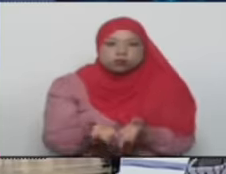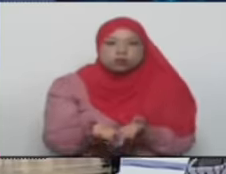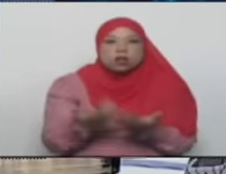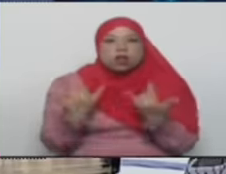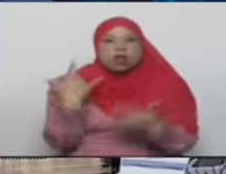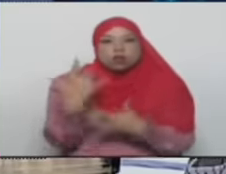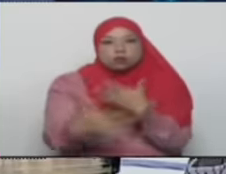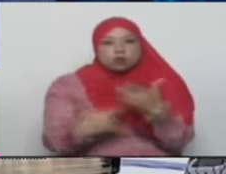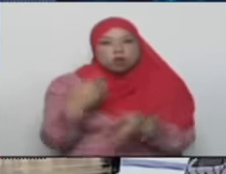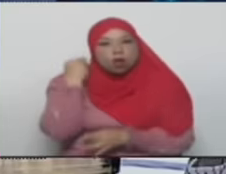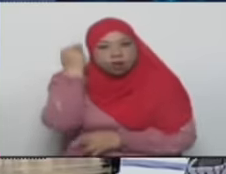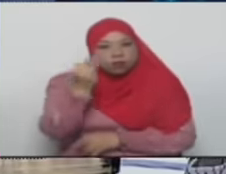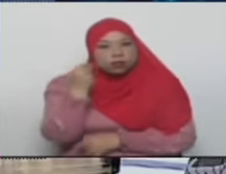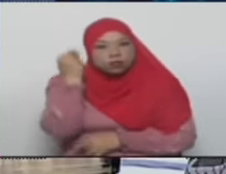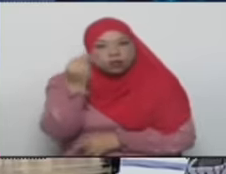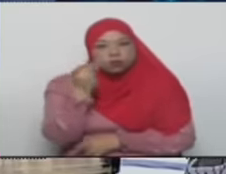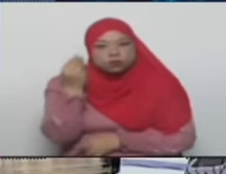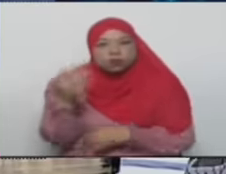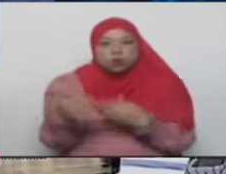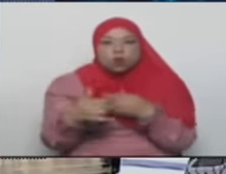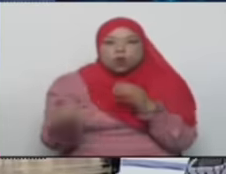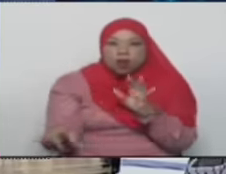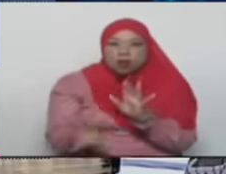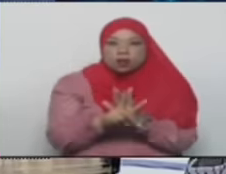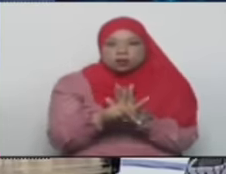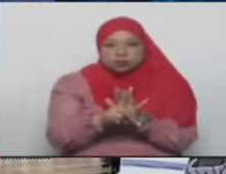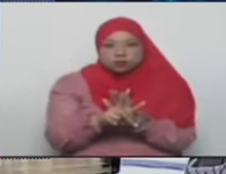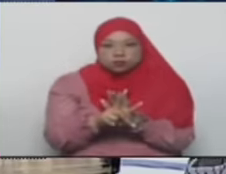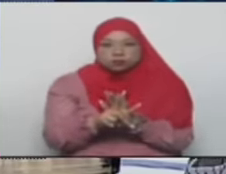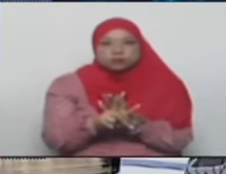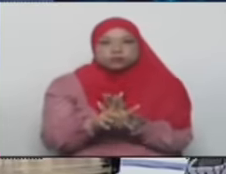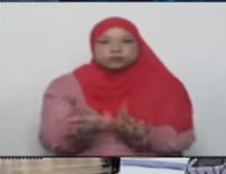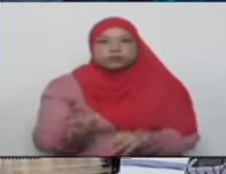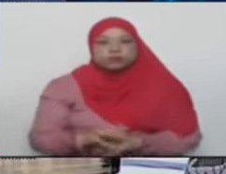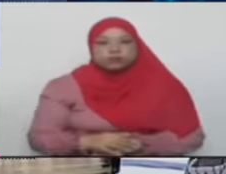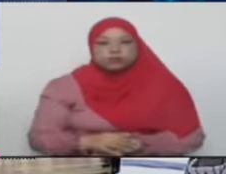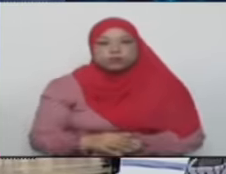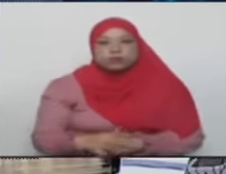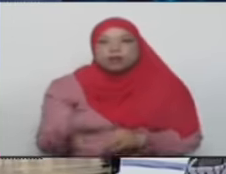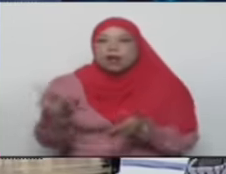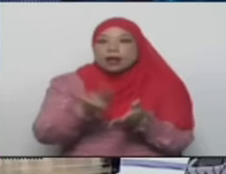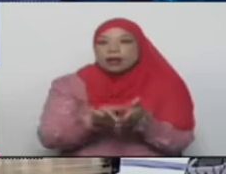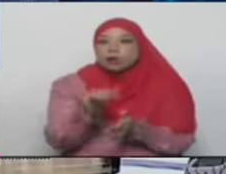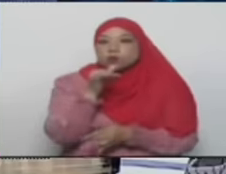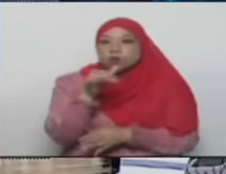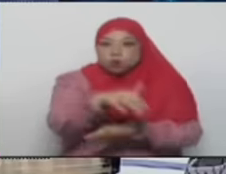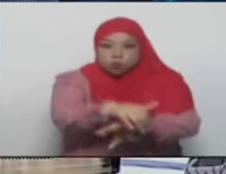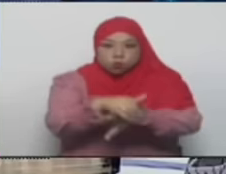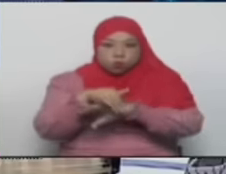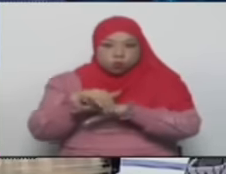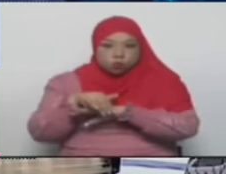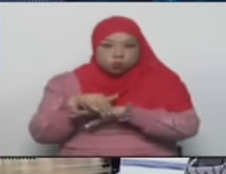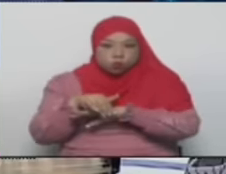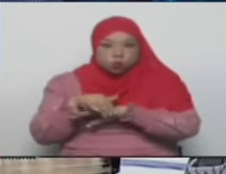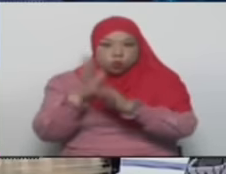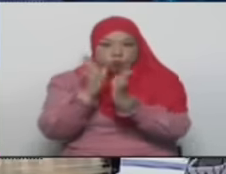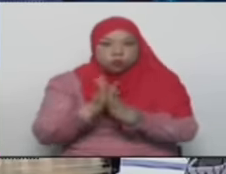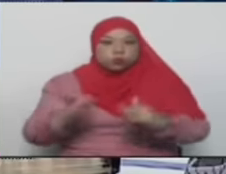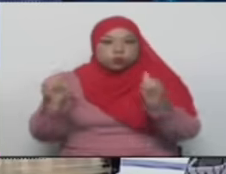está reaccionando contra él con leyes. Ya el Reino Unido, Inglaterra reaccionó contra